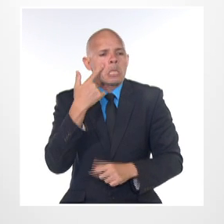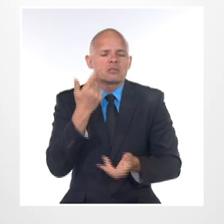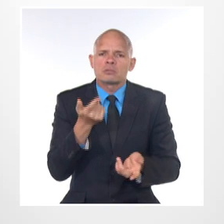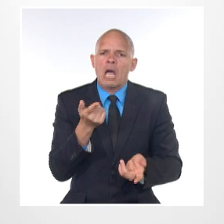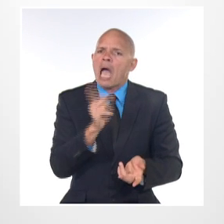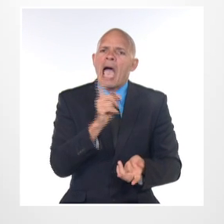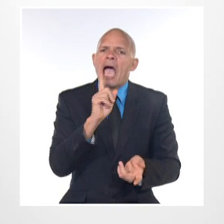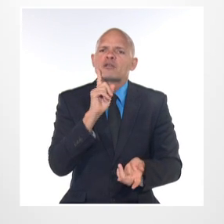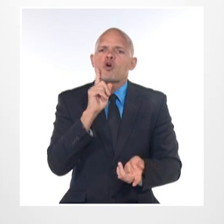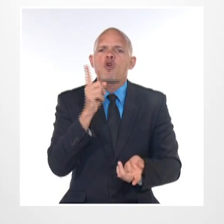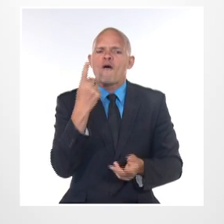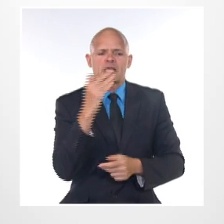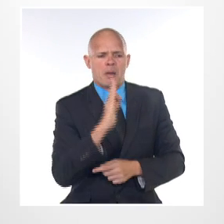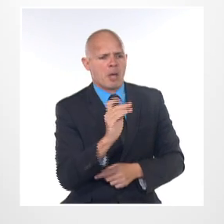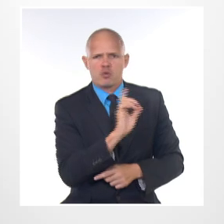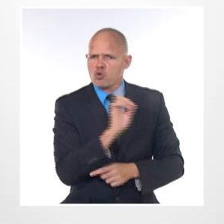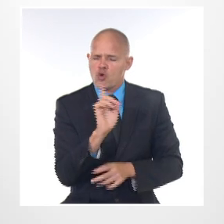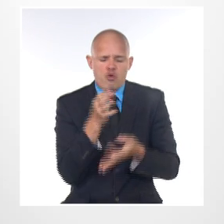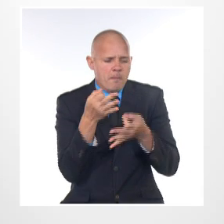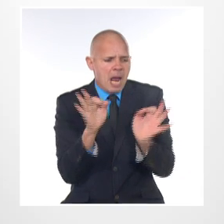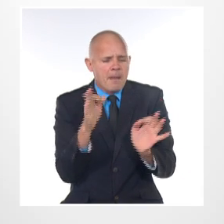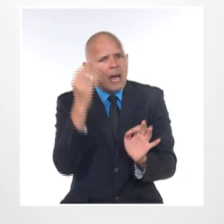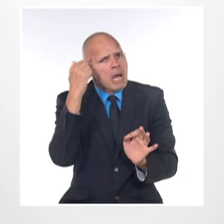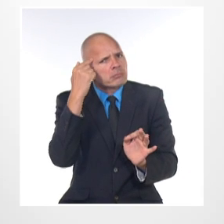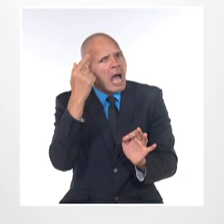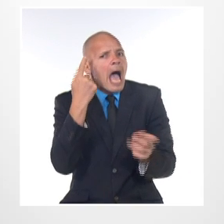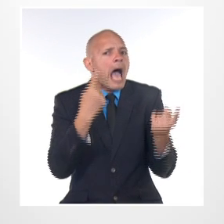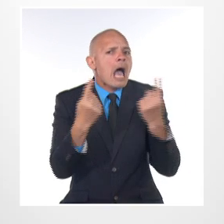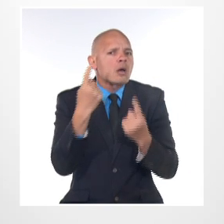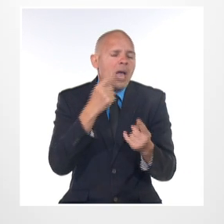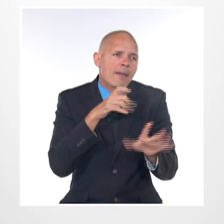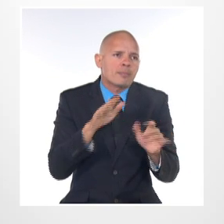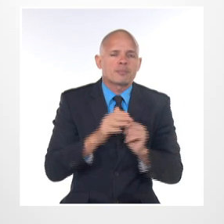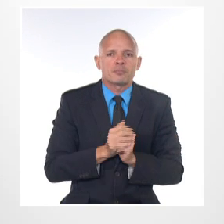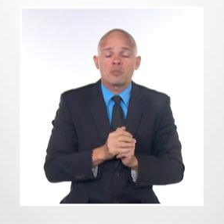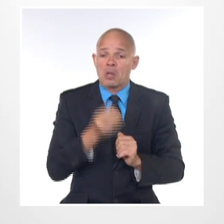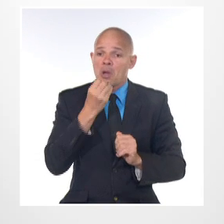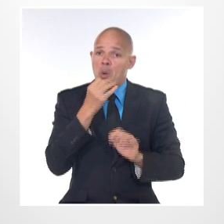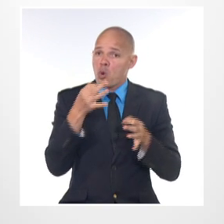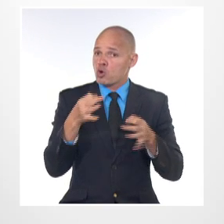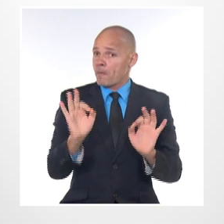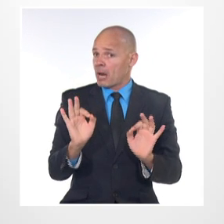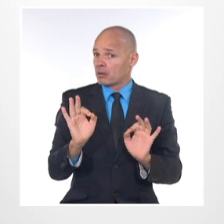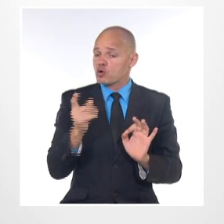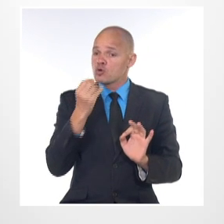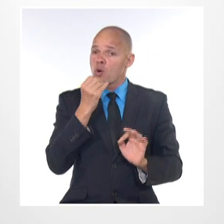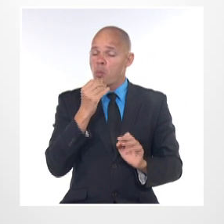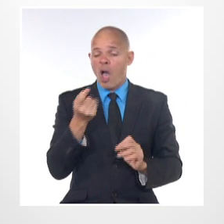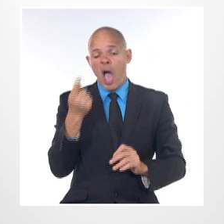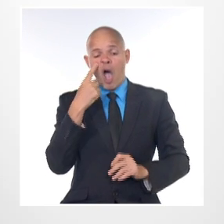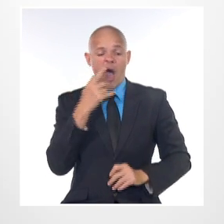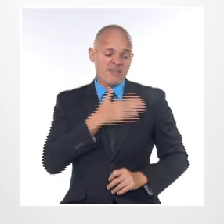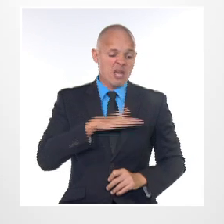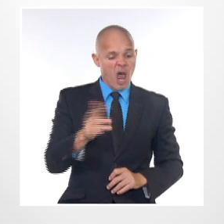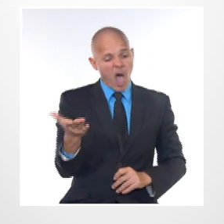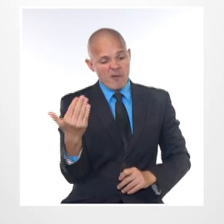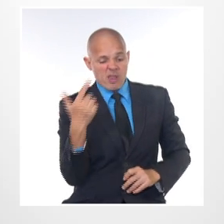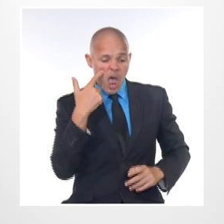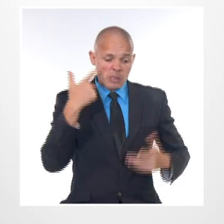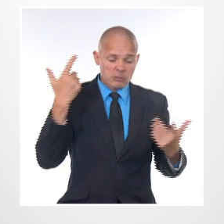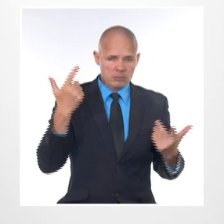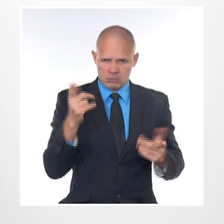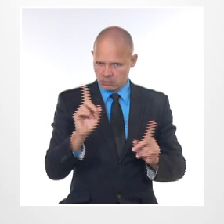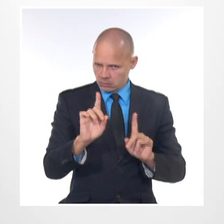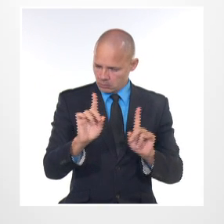no quebrantan ningún derecho, ninguna garantía ciudadana de los Ejemplo, individuos. deme su identificación. Deme su identificación. ¿Cuál es la manera correcta de hacer eso? La